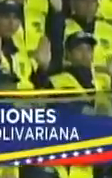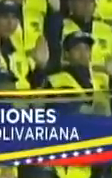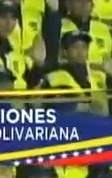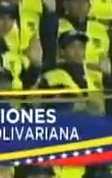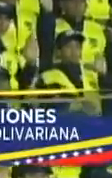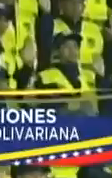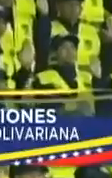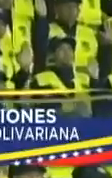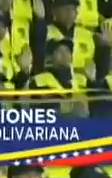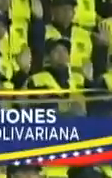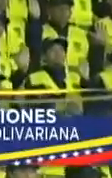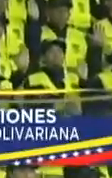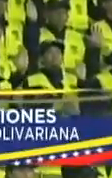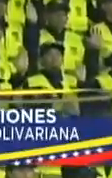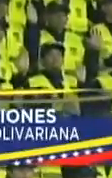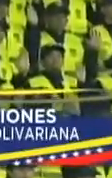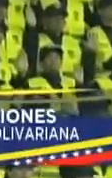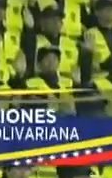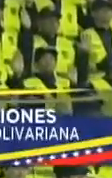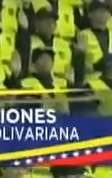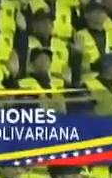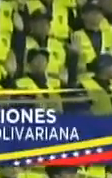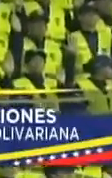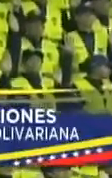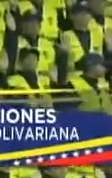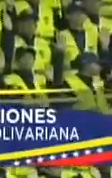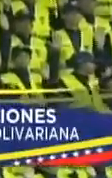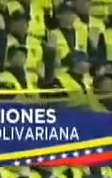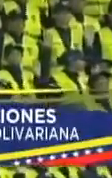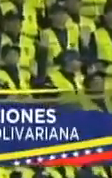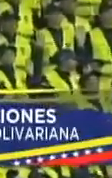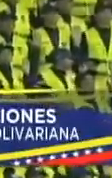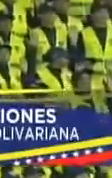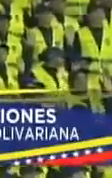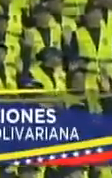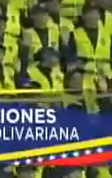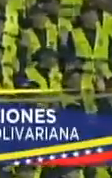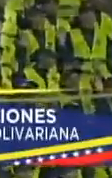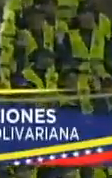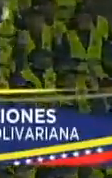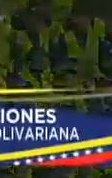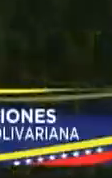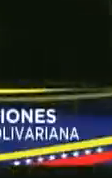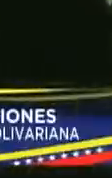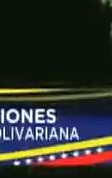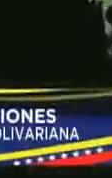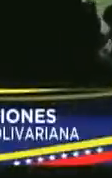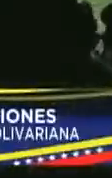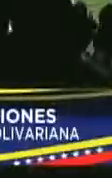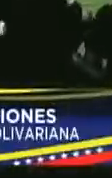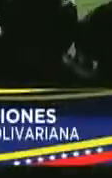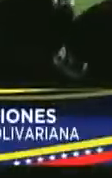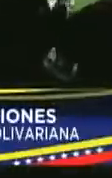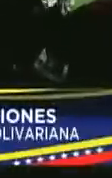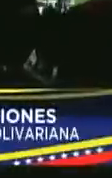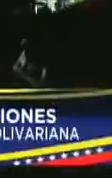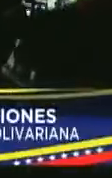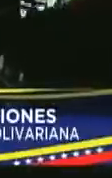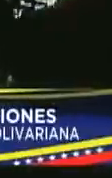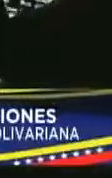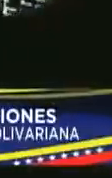estandarte de los ejércitos libertadores, juran ustedes por nuestra